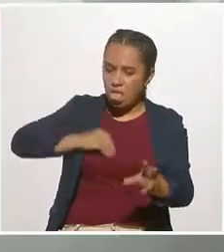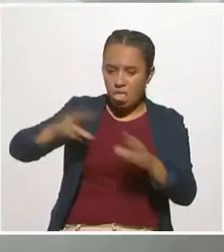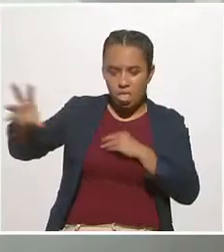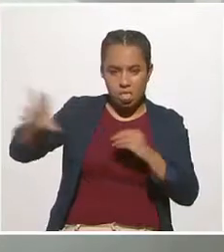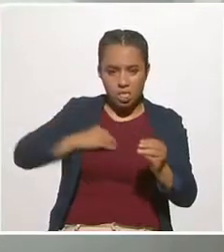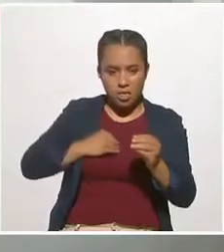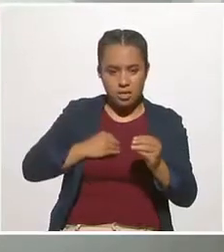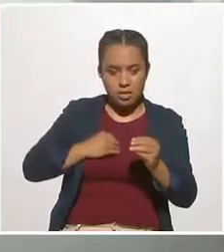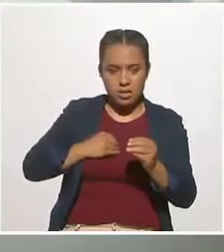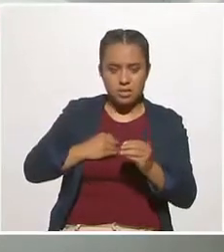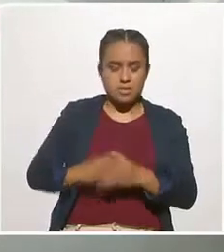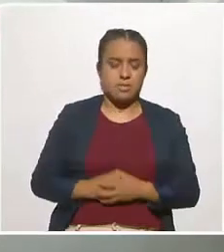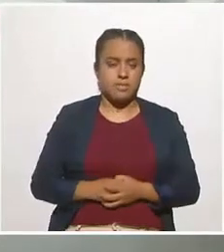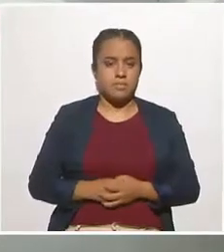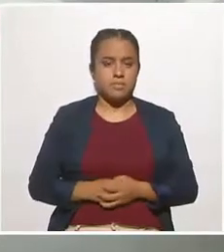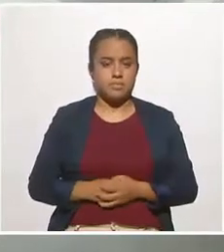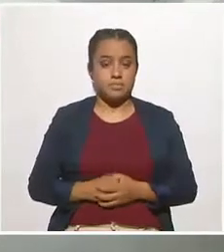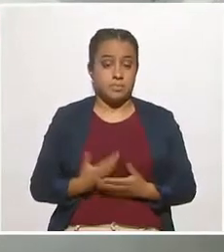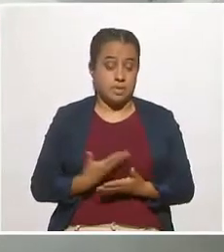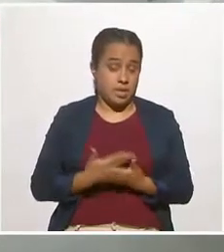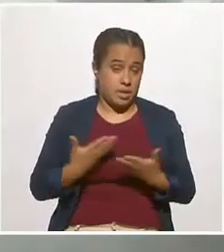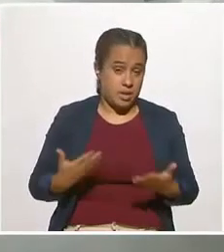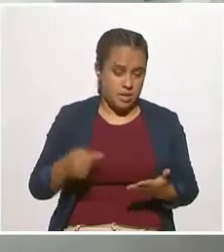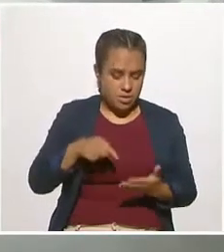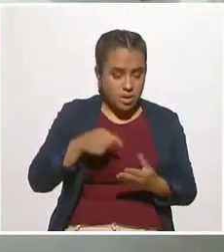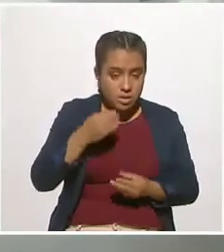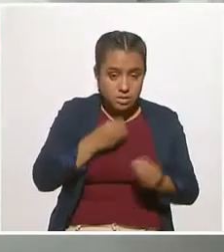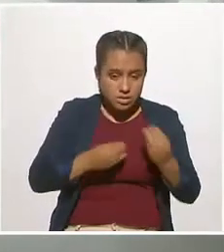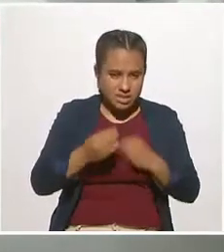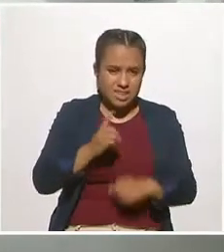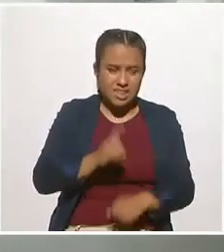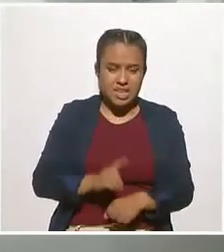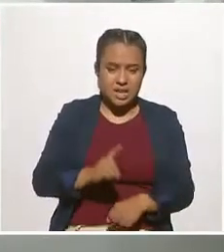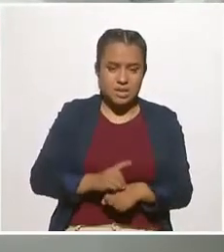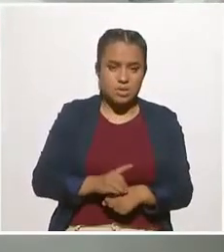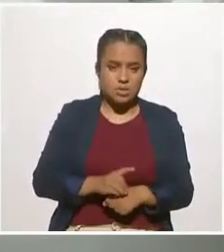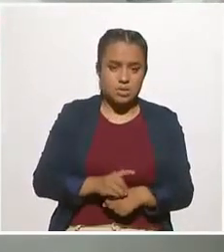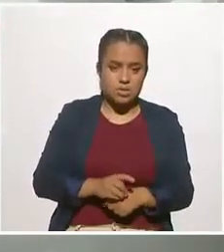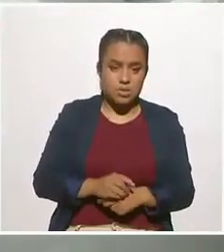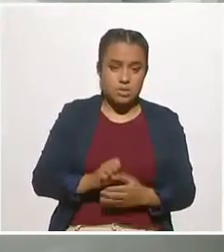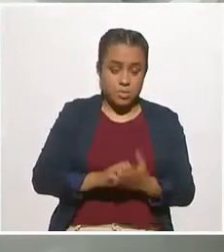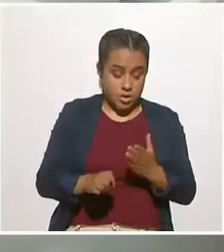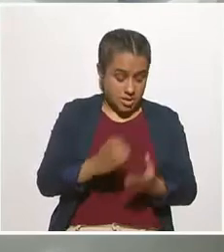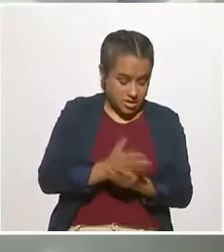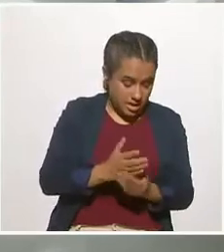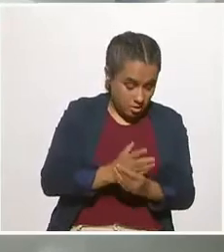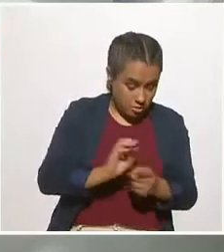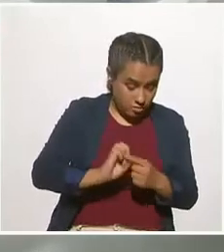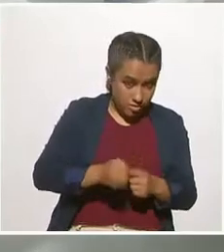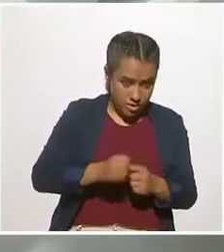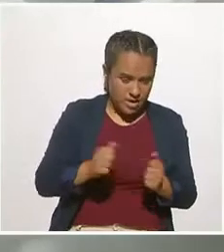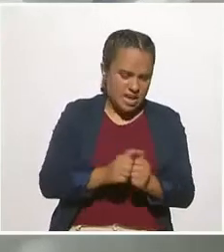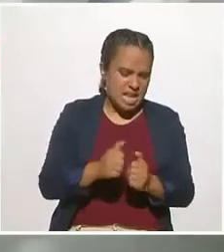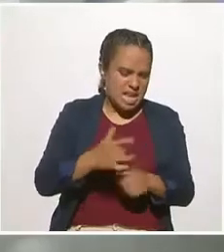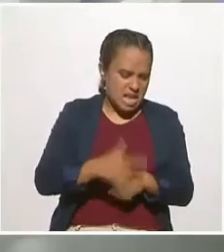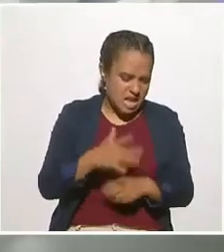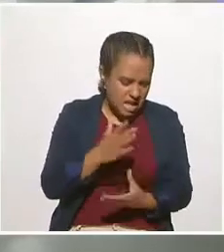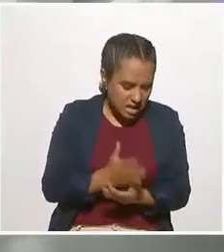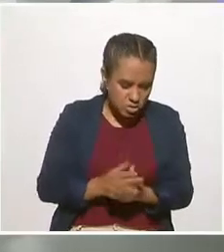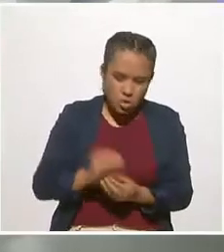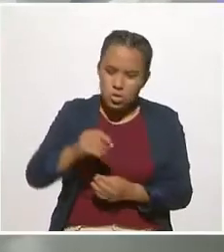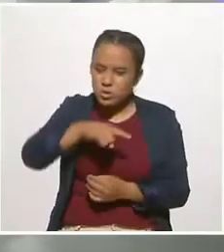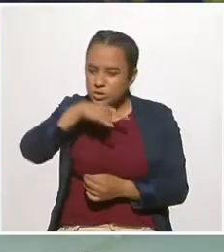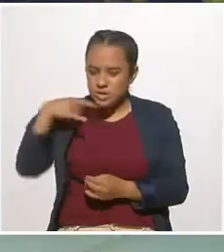¿no? Que ahora en nuestra alimentación diaria, en lugar del taco de frijoles tal cual, con queso, con salsa de molcajete, ¿qué es lo que